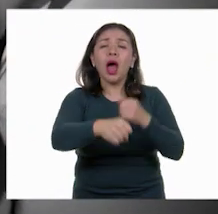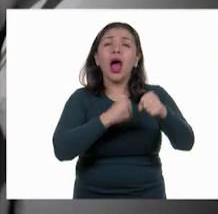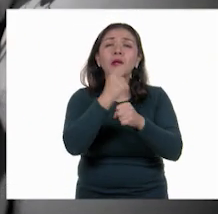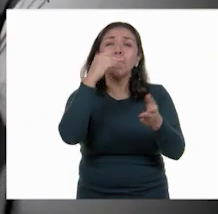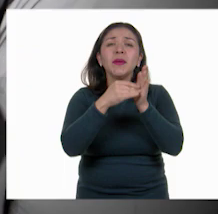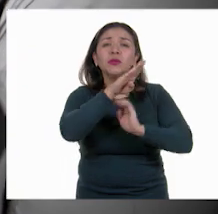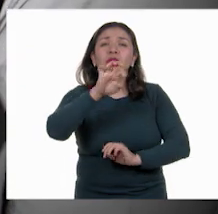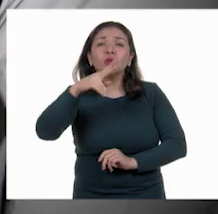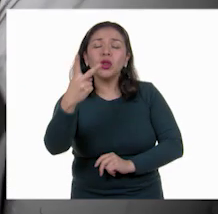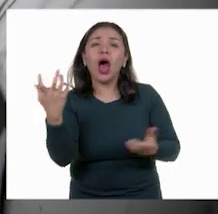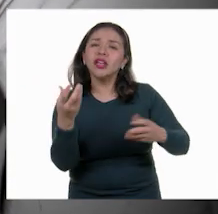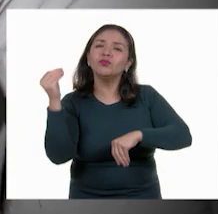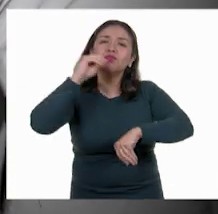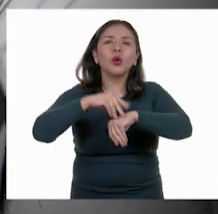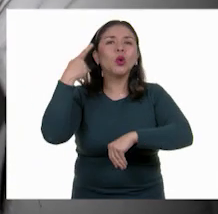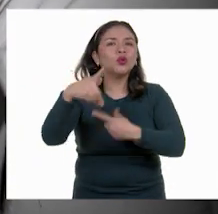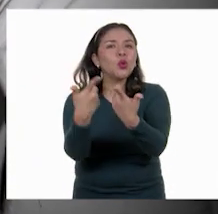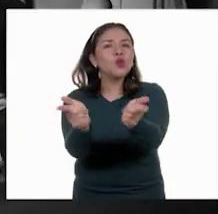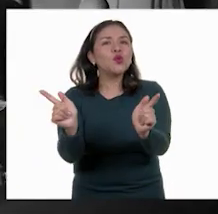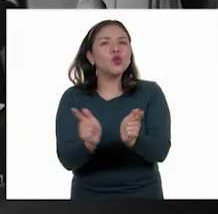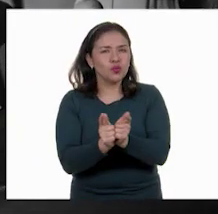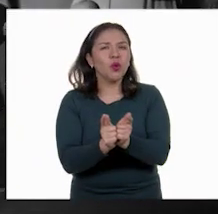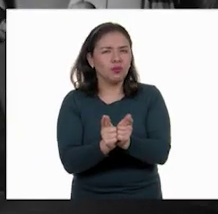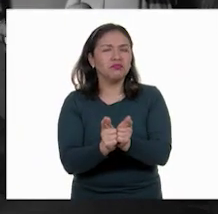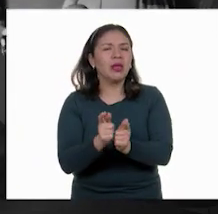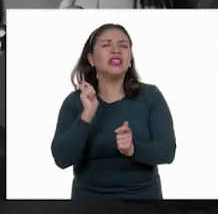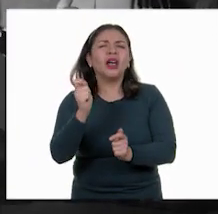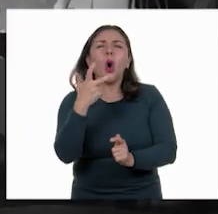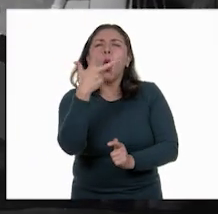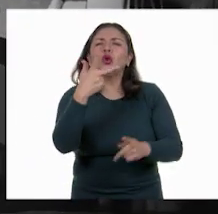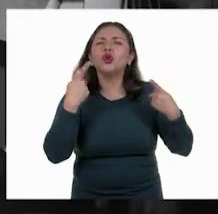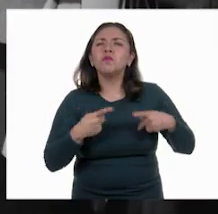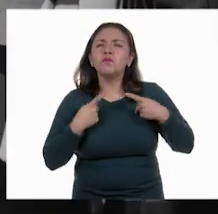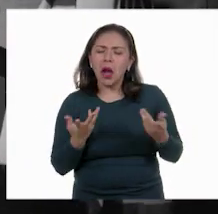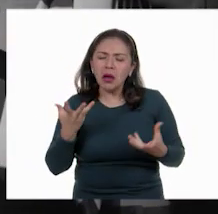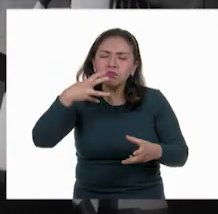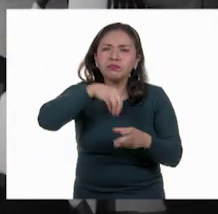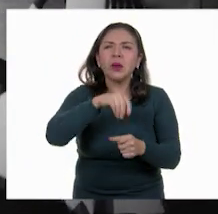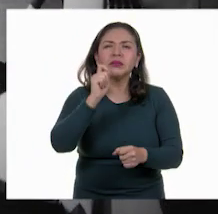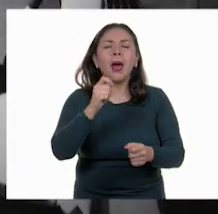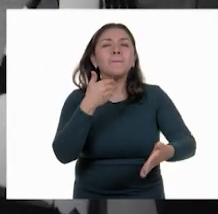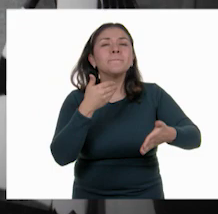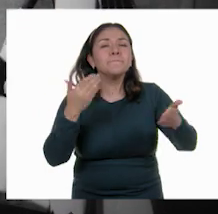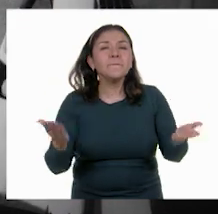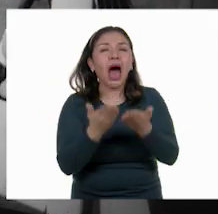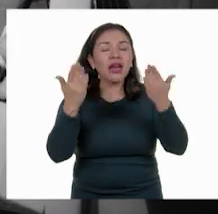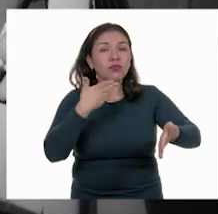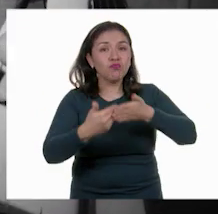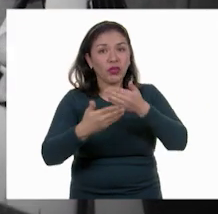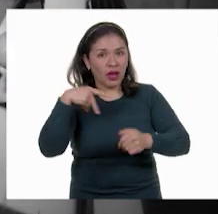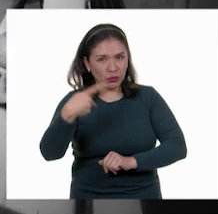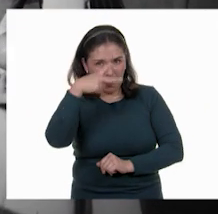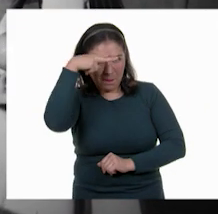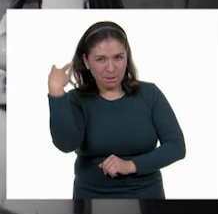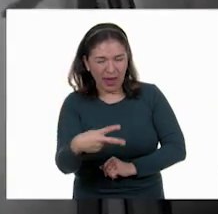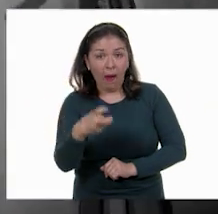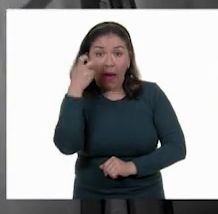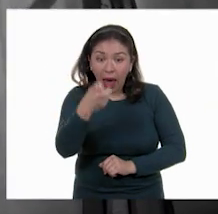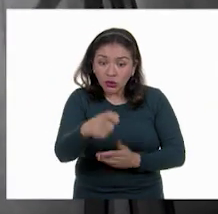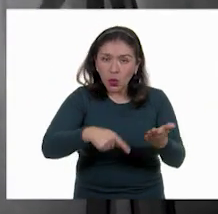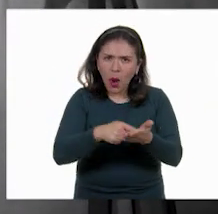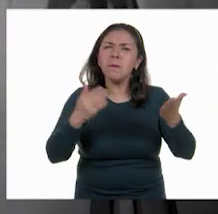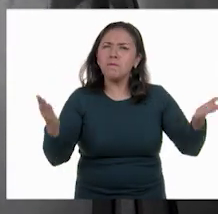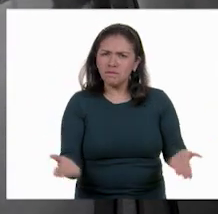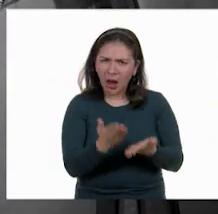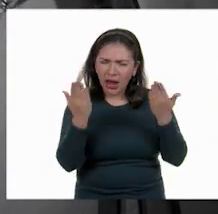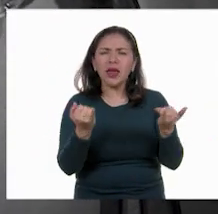lanzó a crear su propia compañía, un pequeño grupo de 8 miembros que se llamó Ballet Moderno de México. Ahí, además de